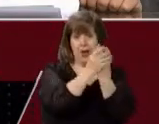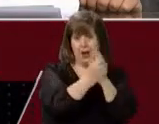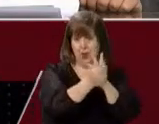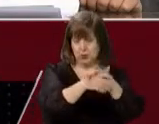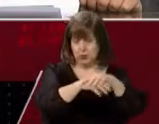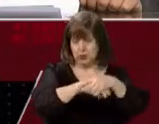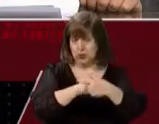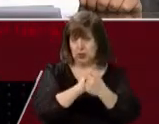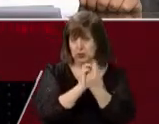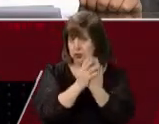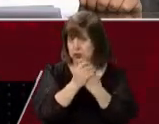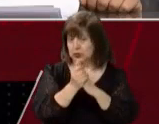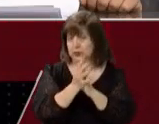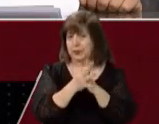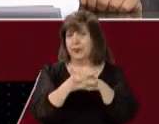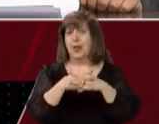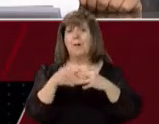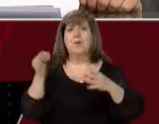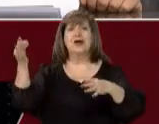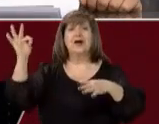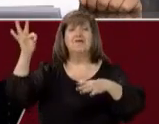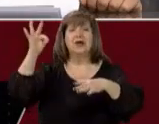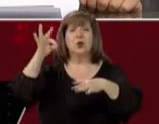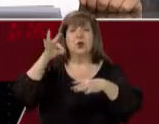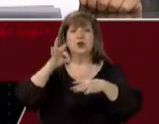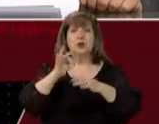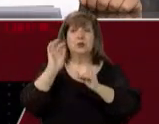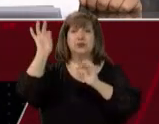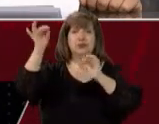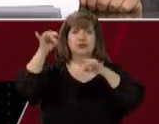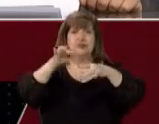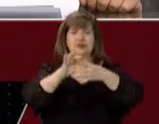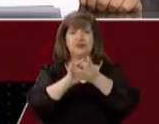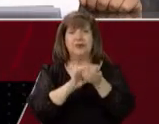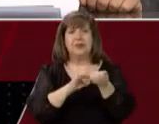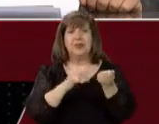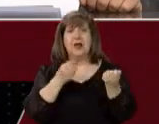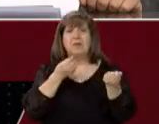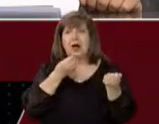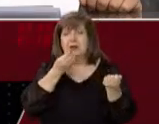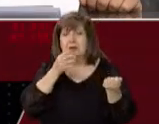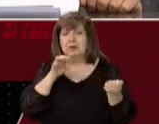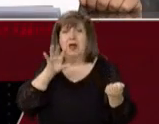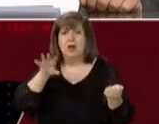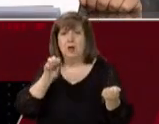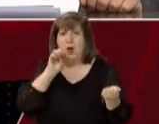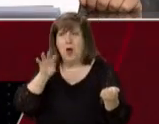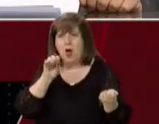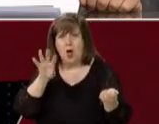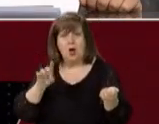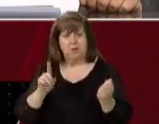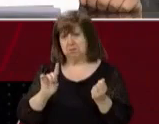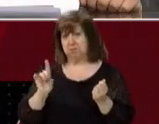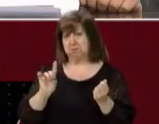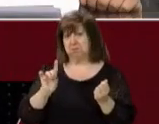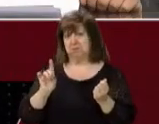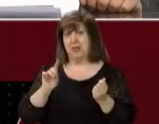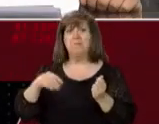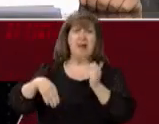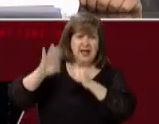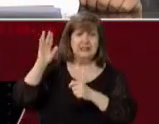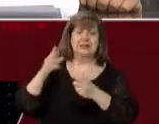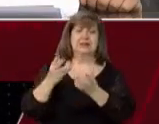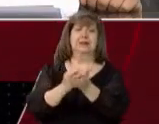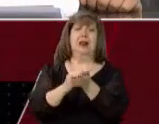aprendimos muy bien en la pandemia. El virus sincicial respiratoria se transmite más que por las secreciones respiratorias, como el resto de los virus,